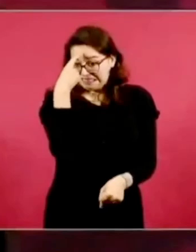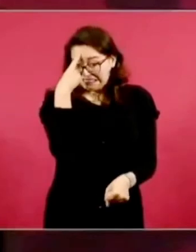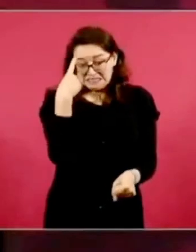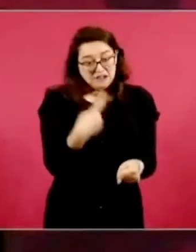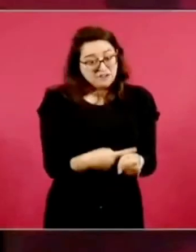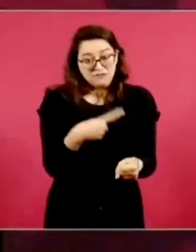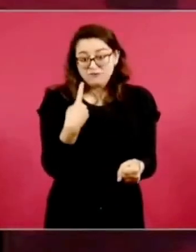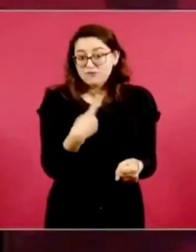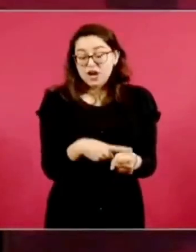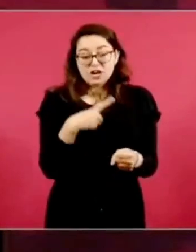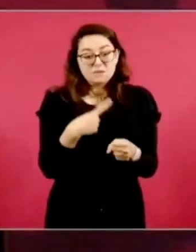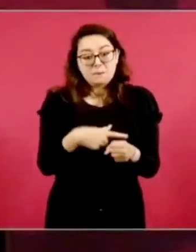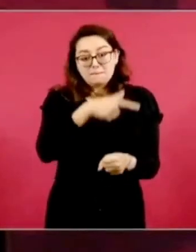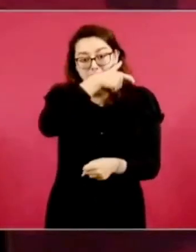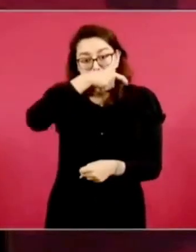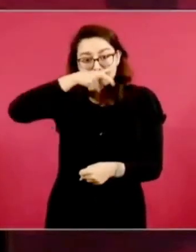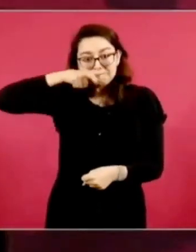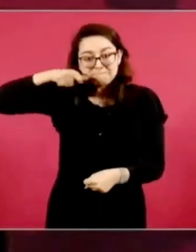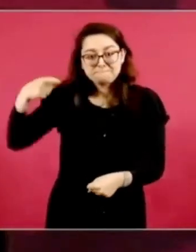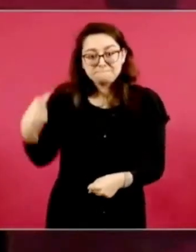y de ambición al dinero.